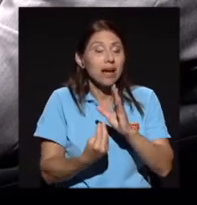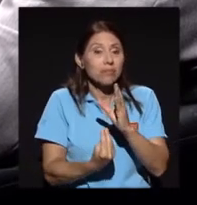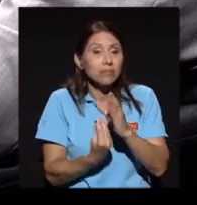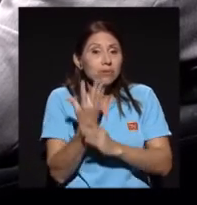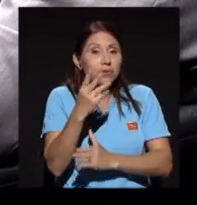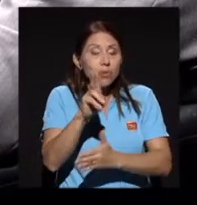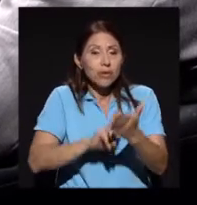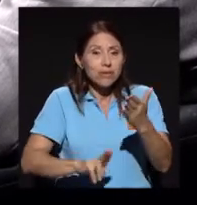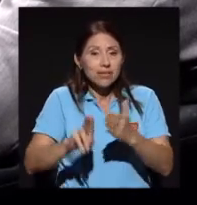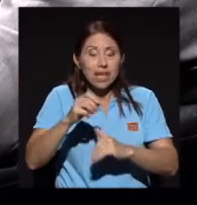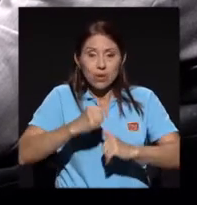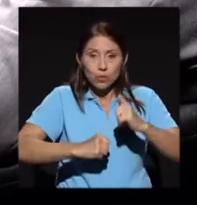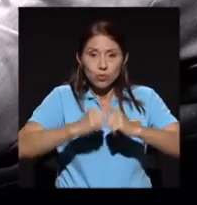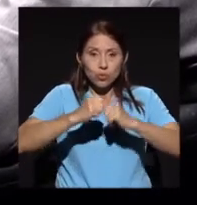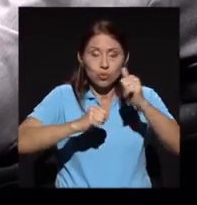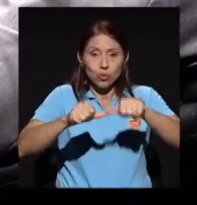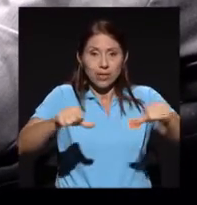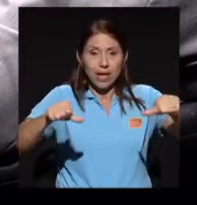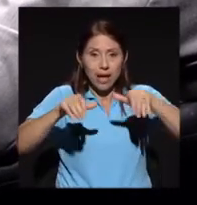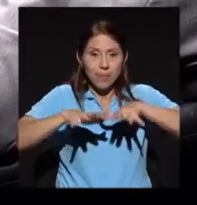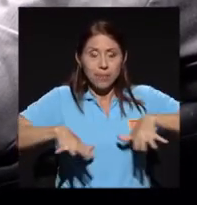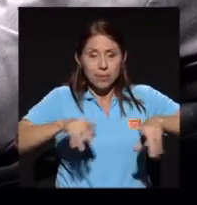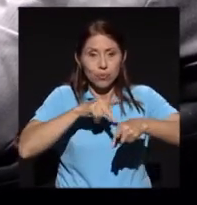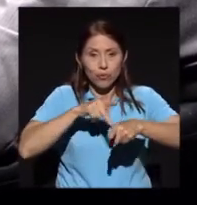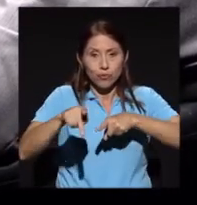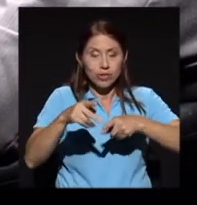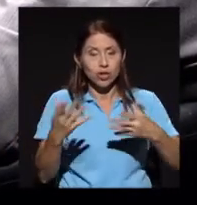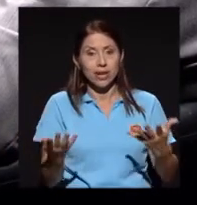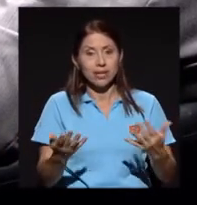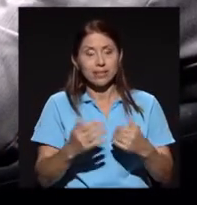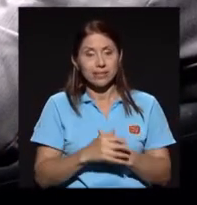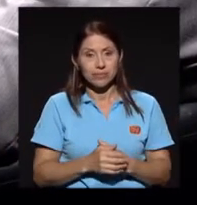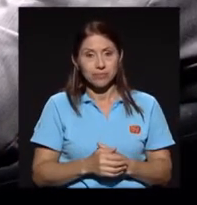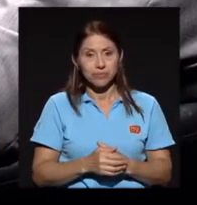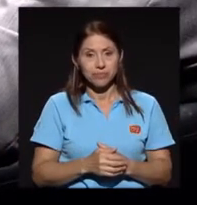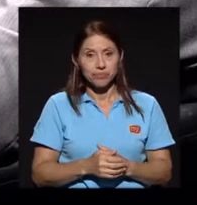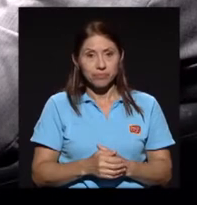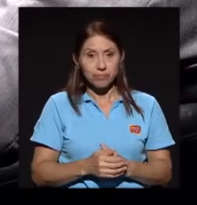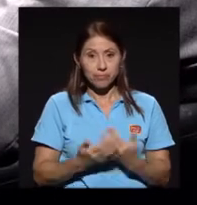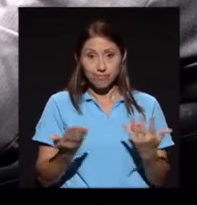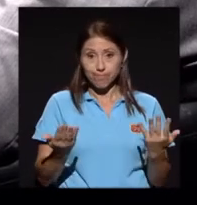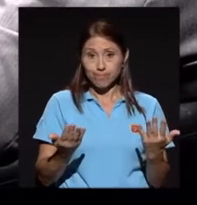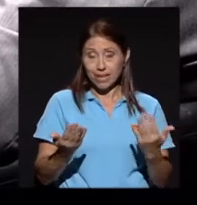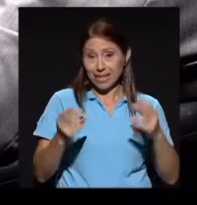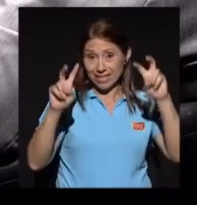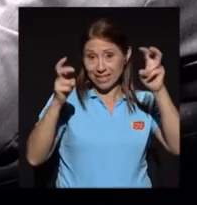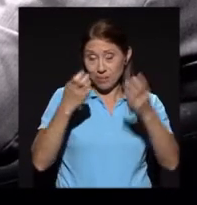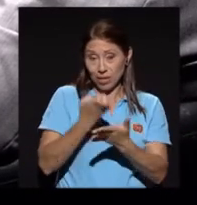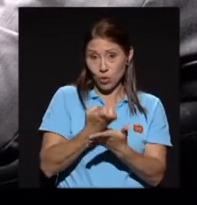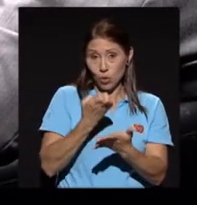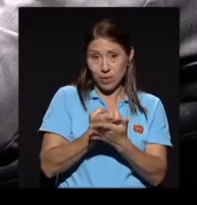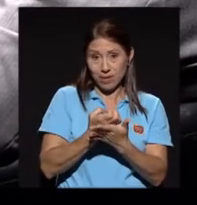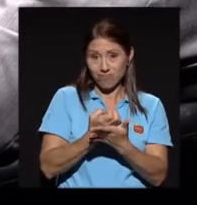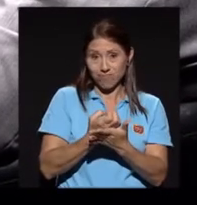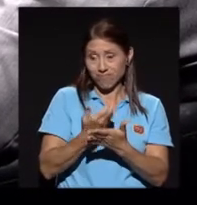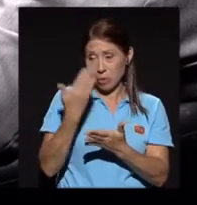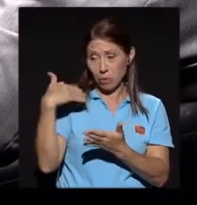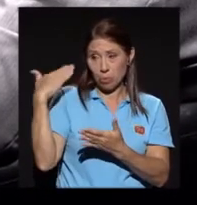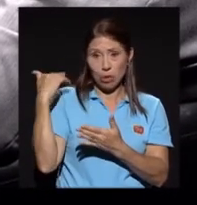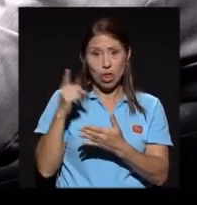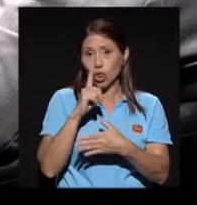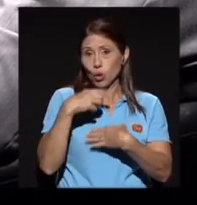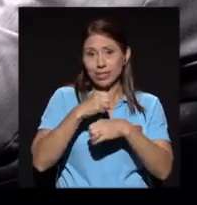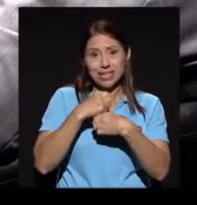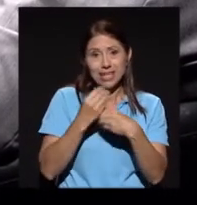construcción de ámbitos profesionales. Y en economía no se hacía mucho y todavía algunos